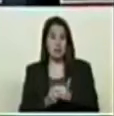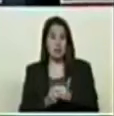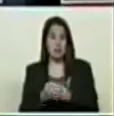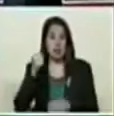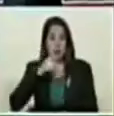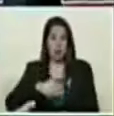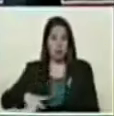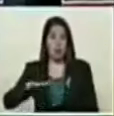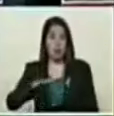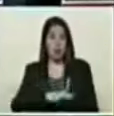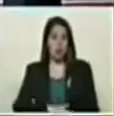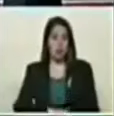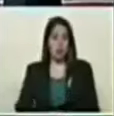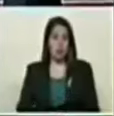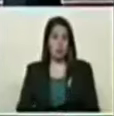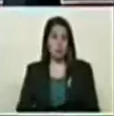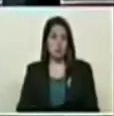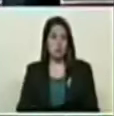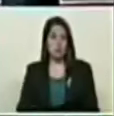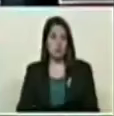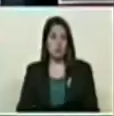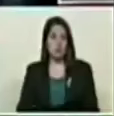pueblo.